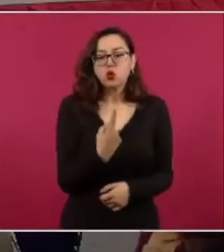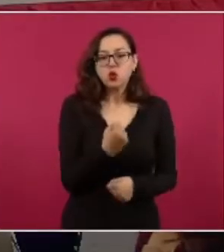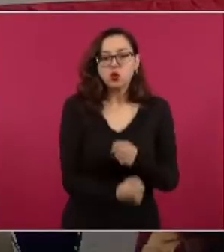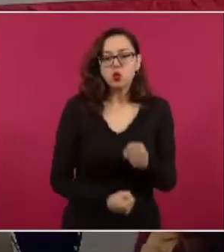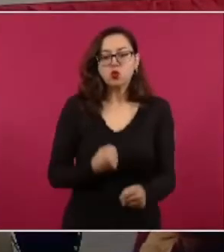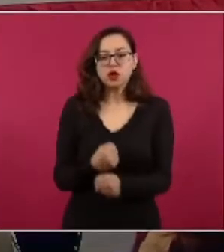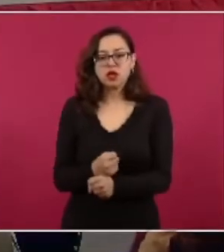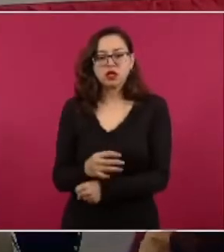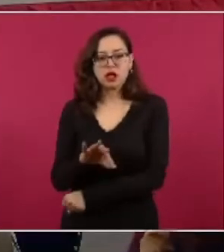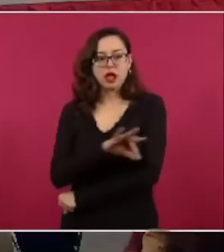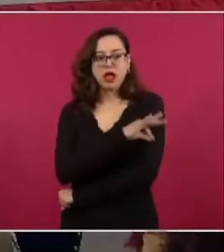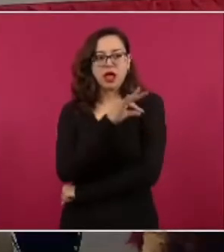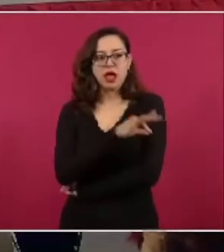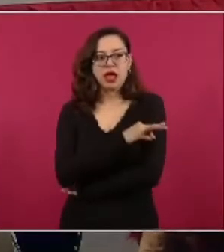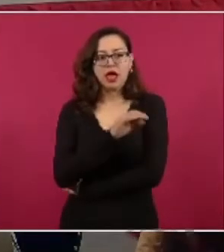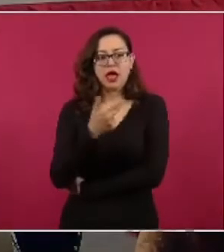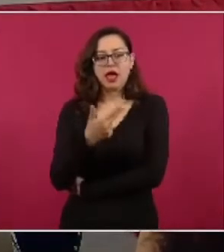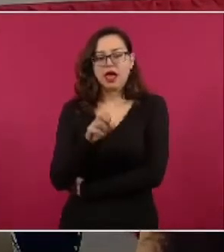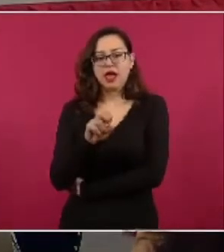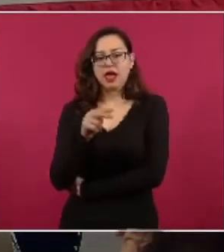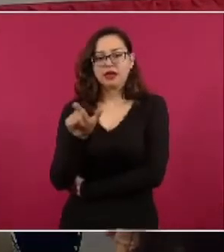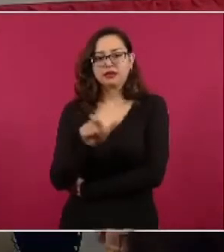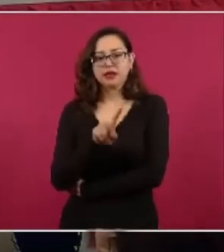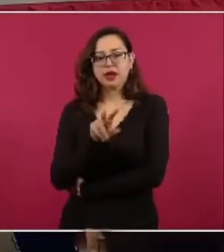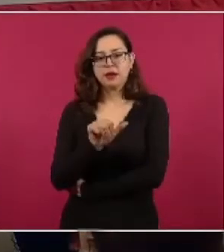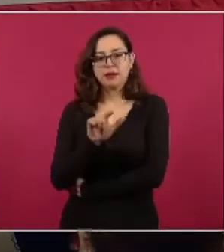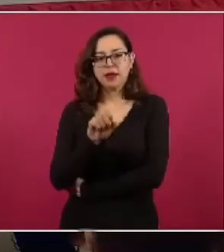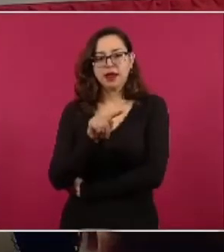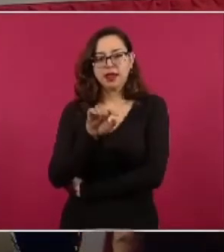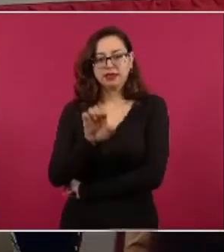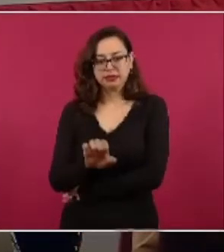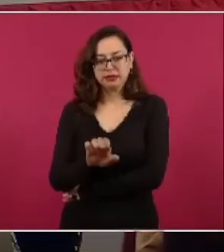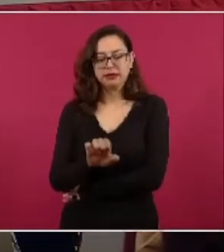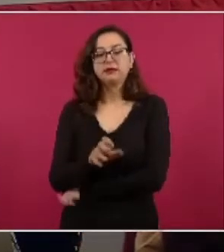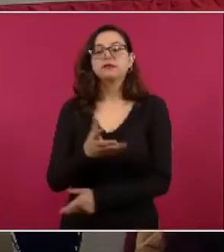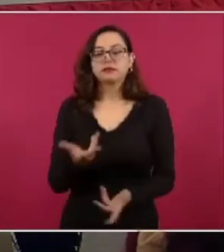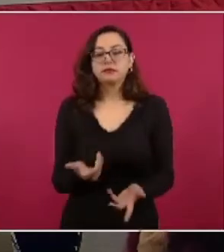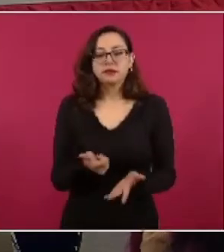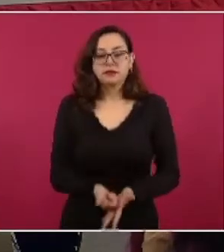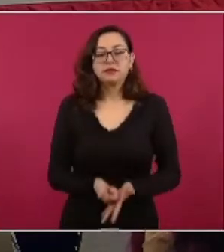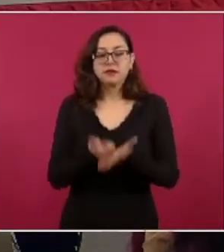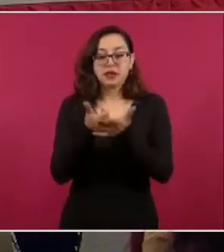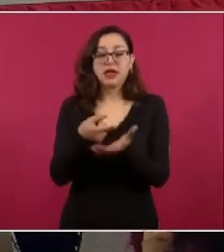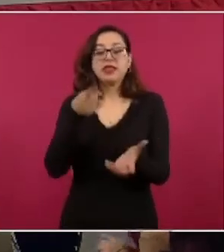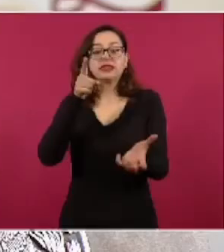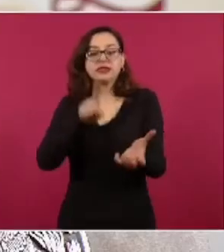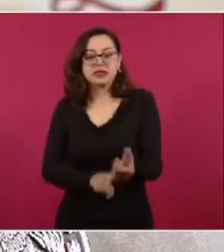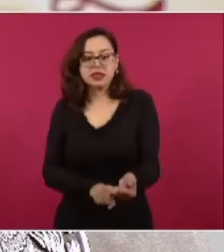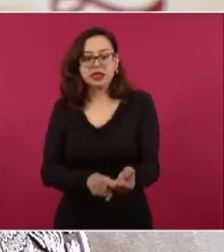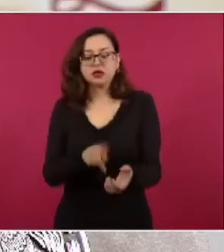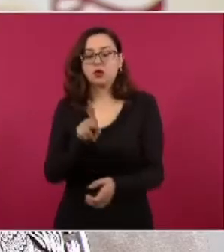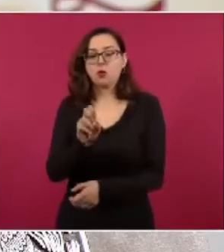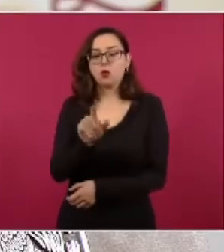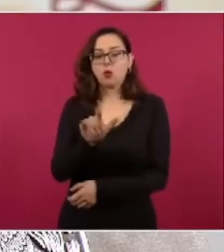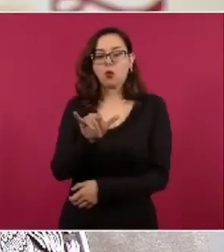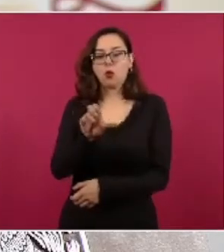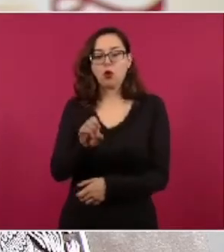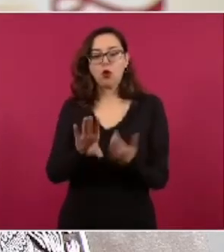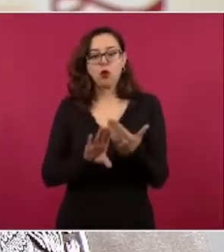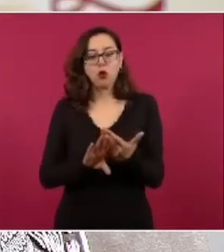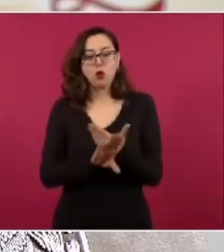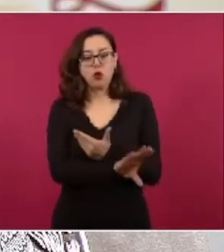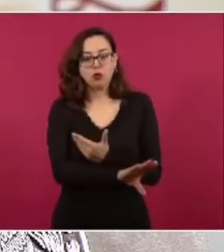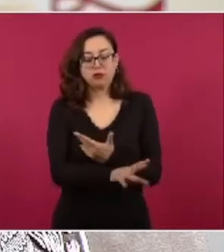vacuna hexavalente y quiero comentar que esta nos interesa en particular porque contiene la vacuna contra la polio.